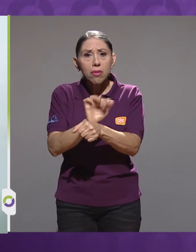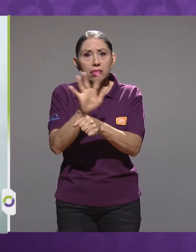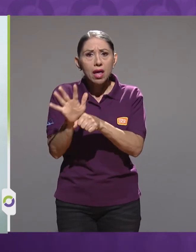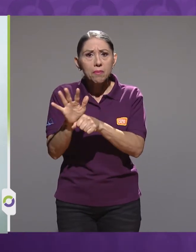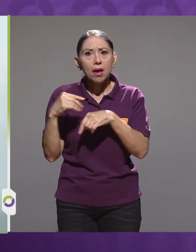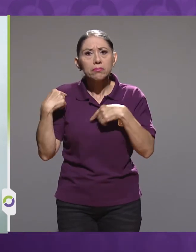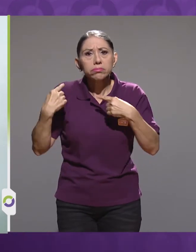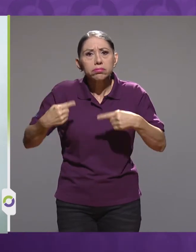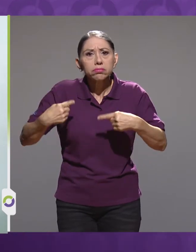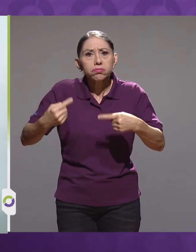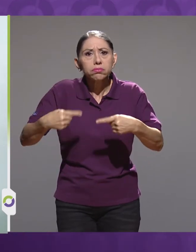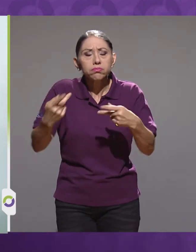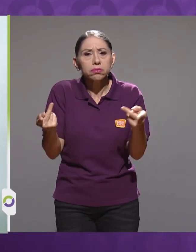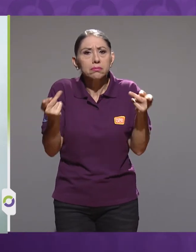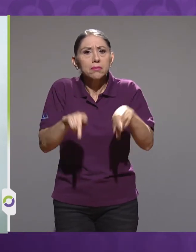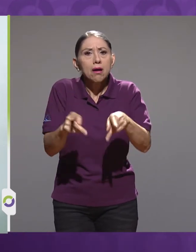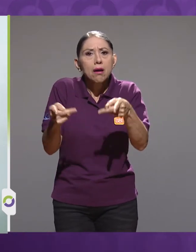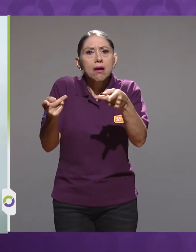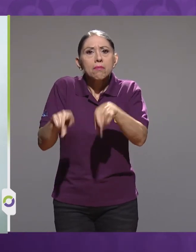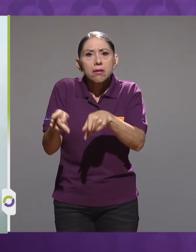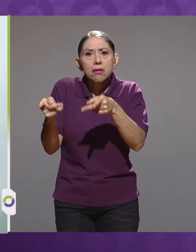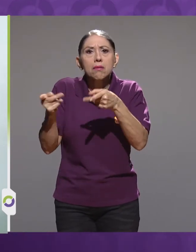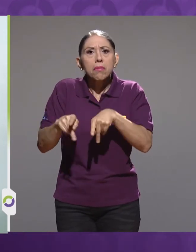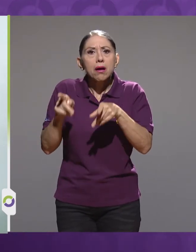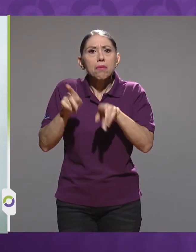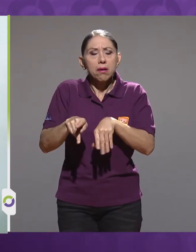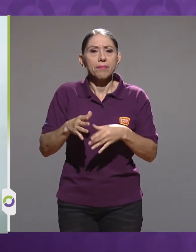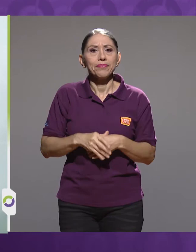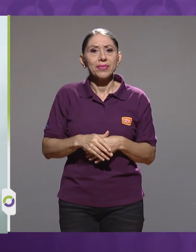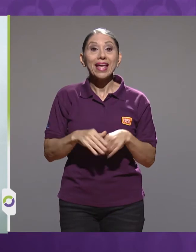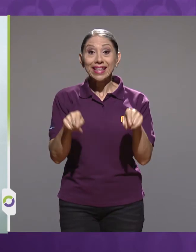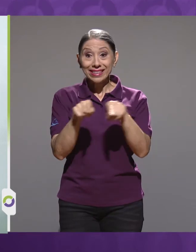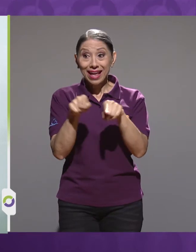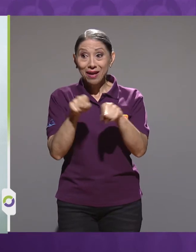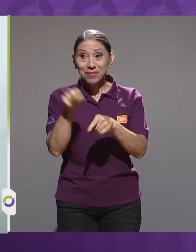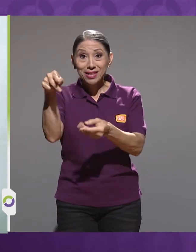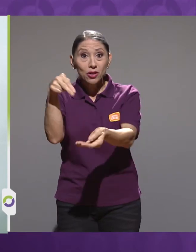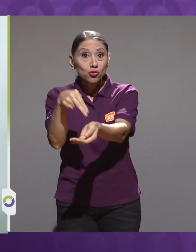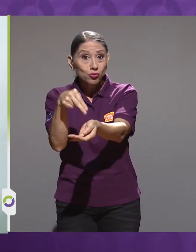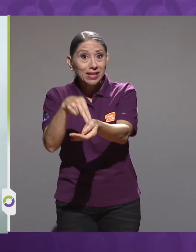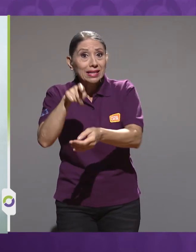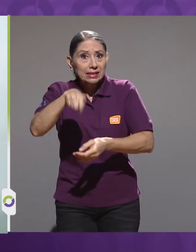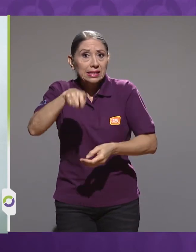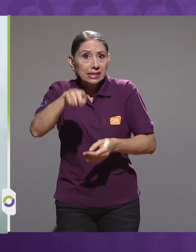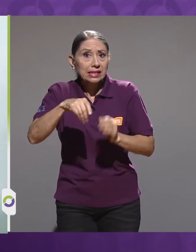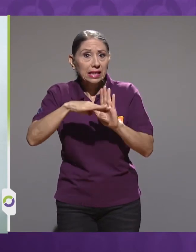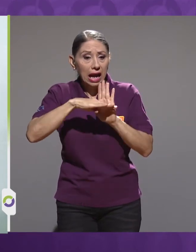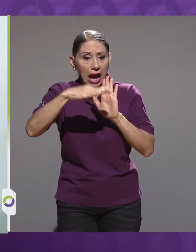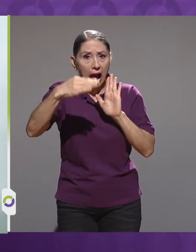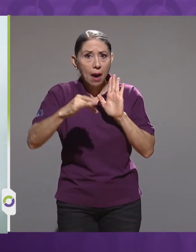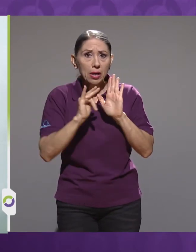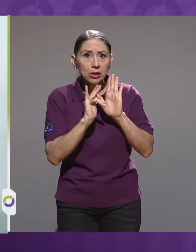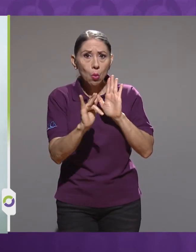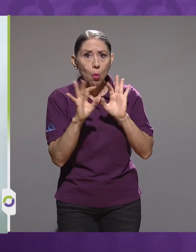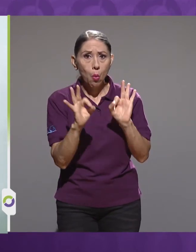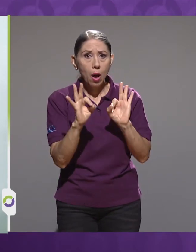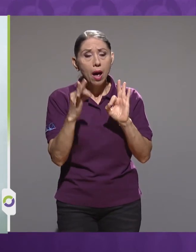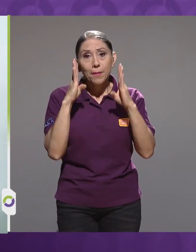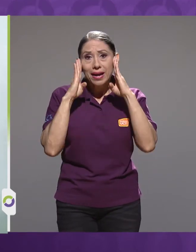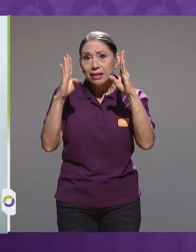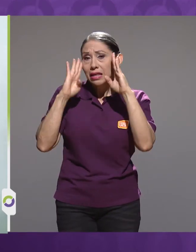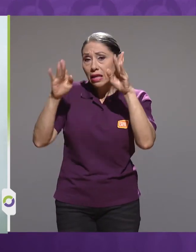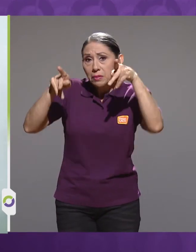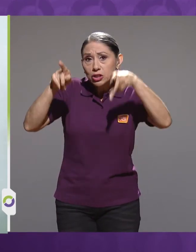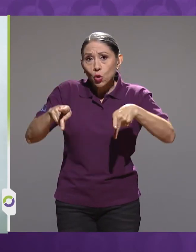ha aumentado la cantidad de casos, y por la necesidad de los centros hospitalarios de desocupar camas para